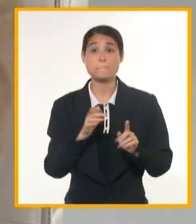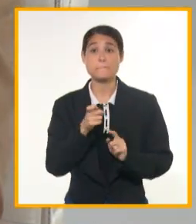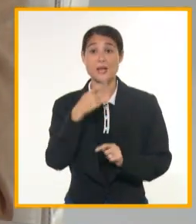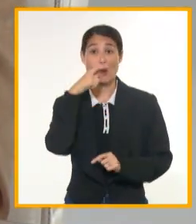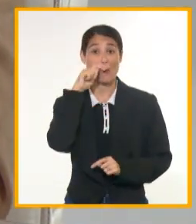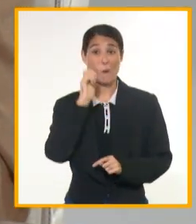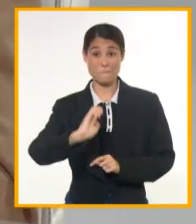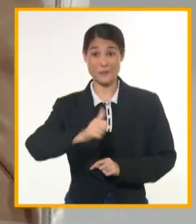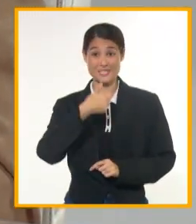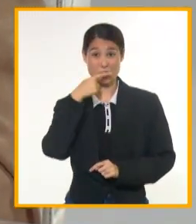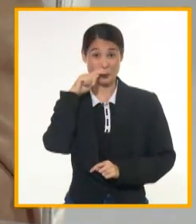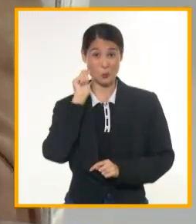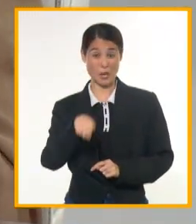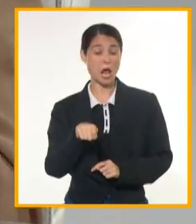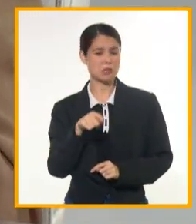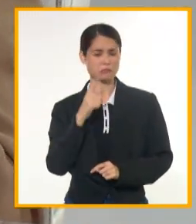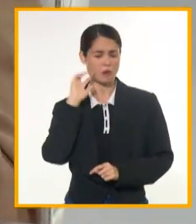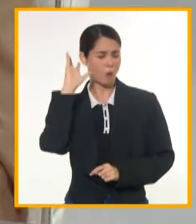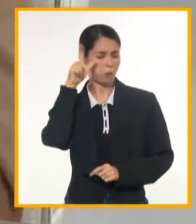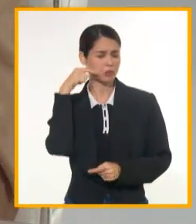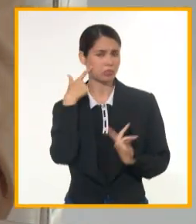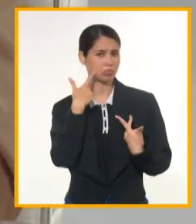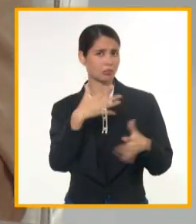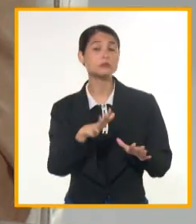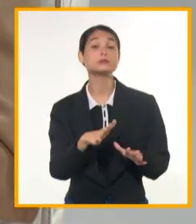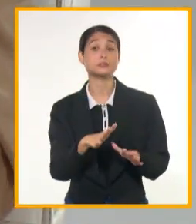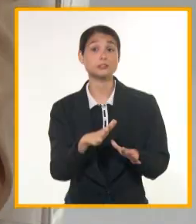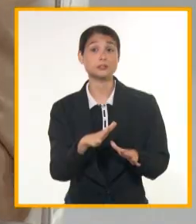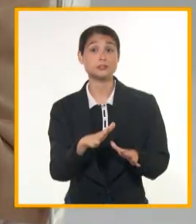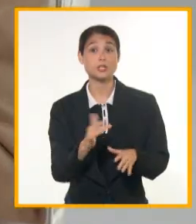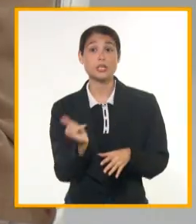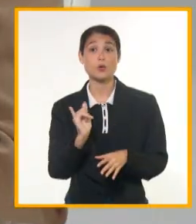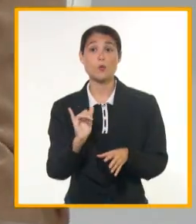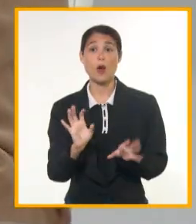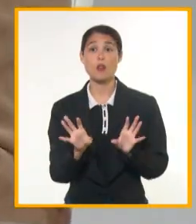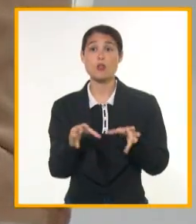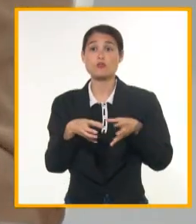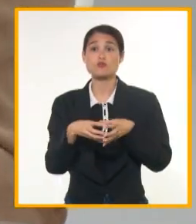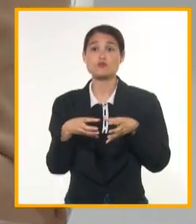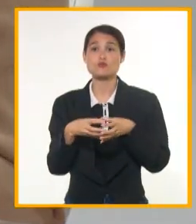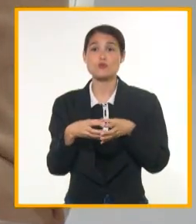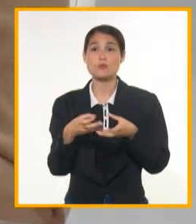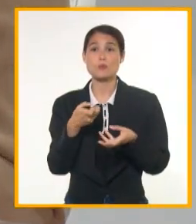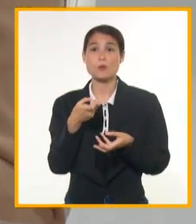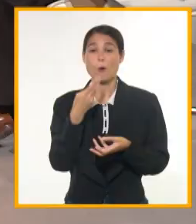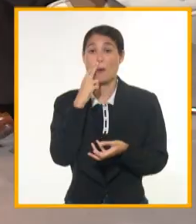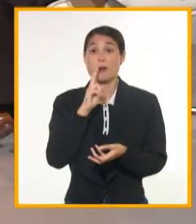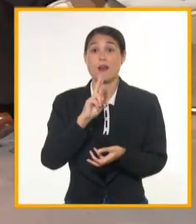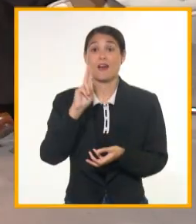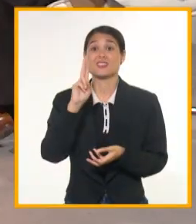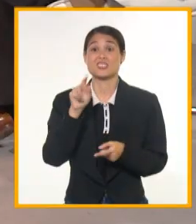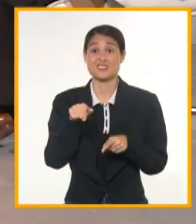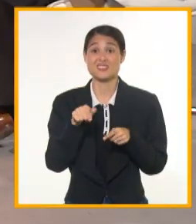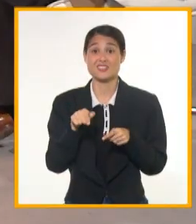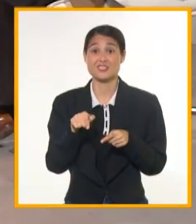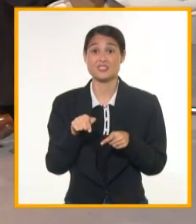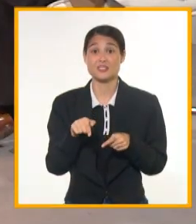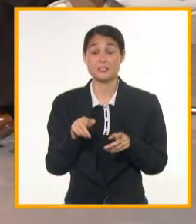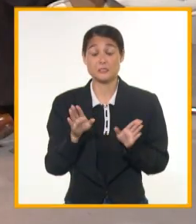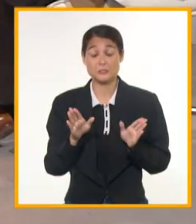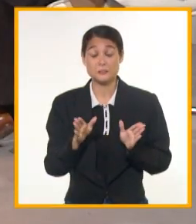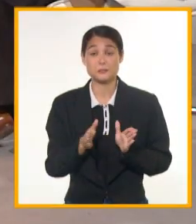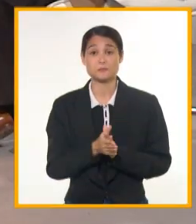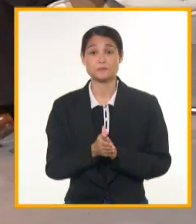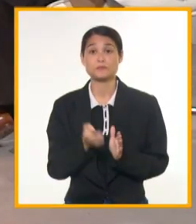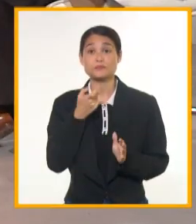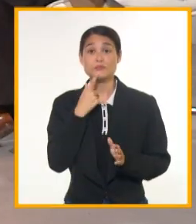personajes nazifascistas, que es uno de los elementos que Rusia ha llamado a combatir. Yo creo que por seguir los malos consejos de continuar esta